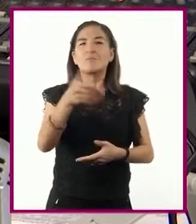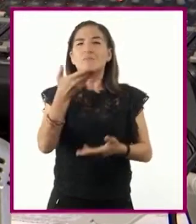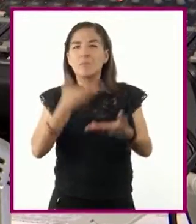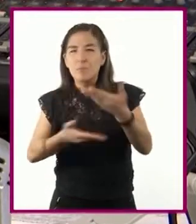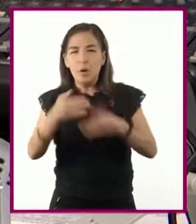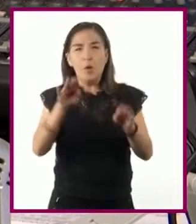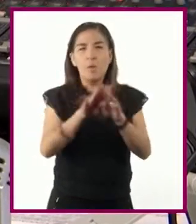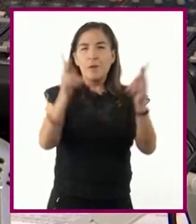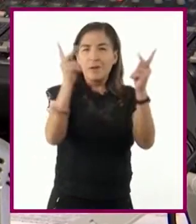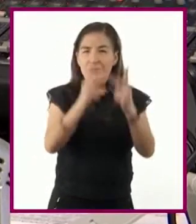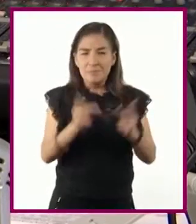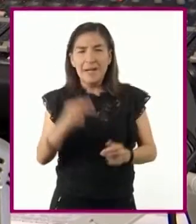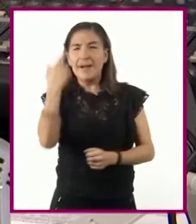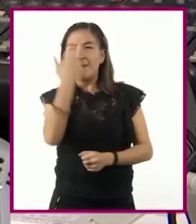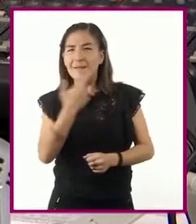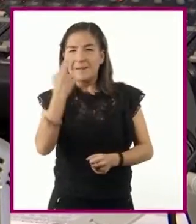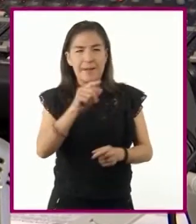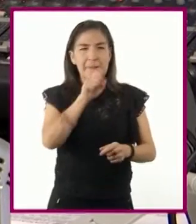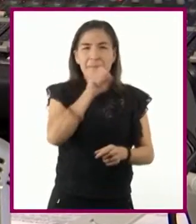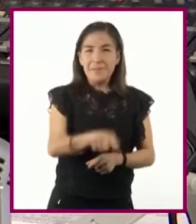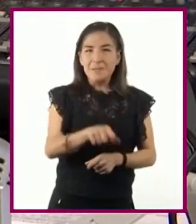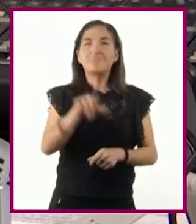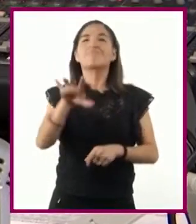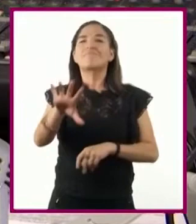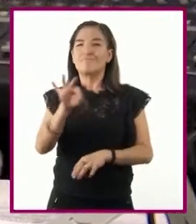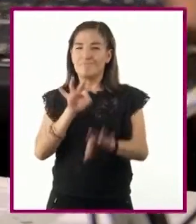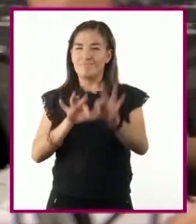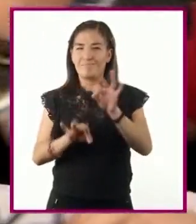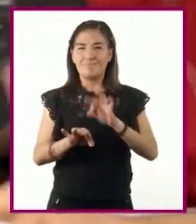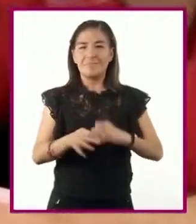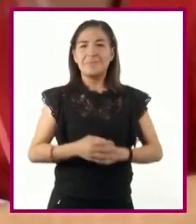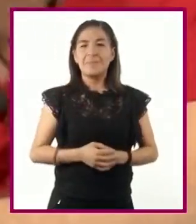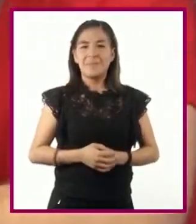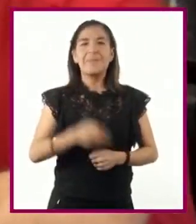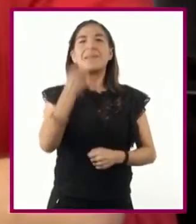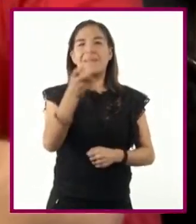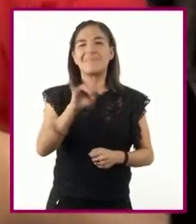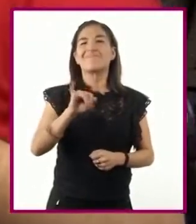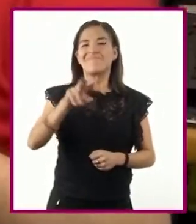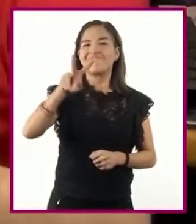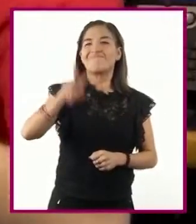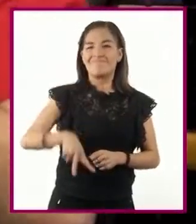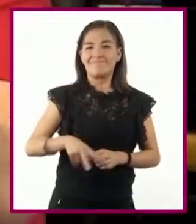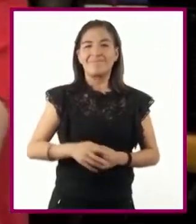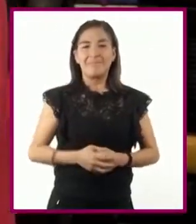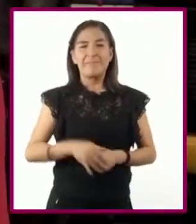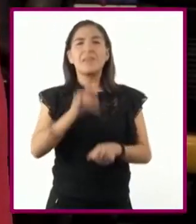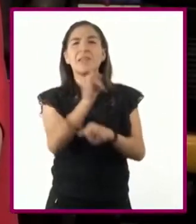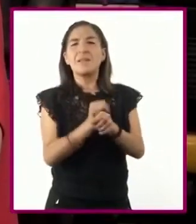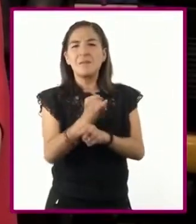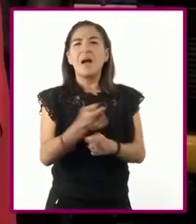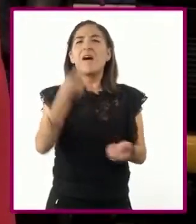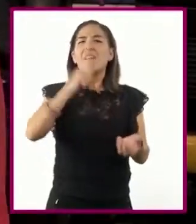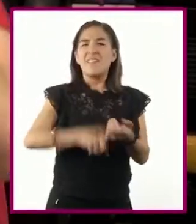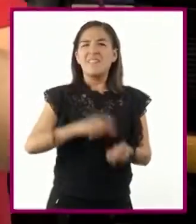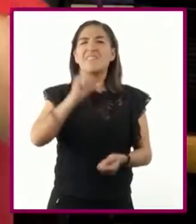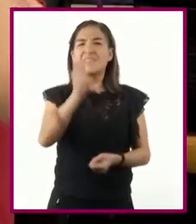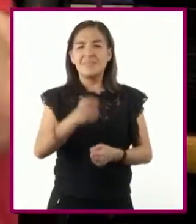comparen, revisen, seleccionen. Eso es muy cierto. La investigación